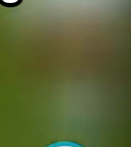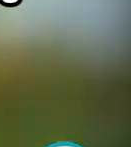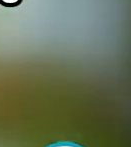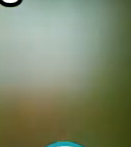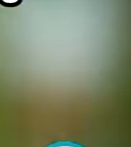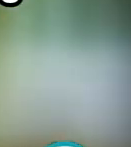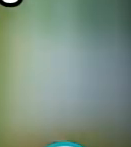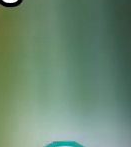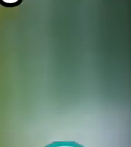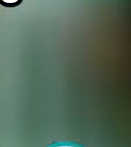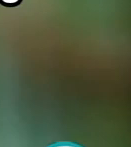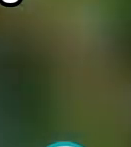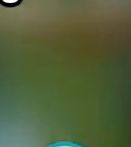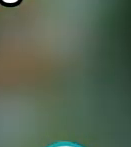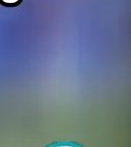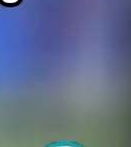¡Te lo canto!